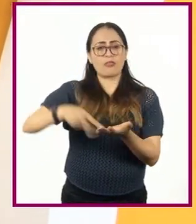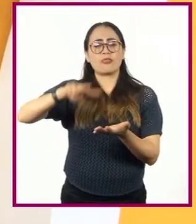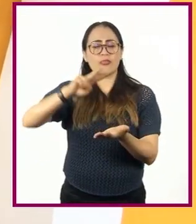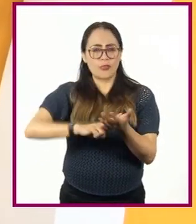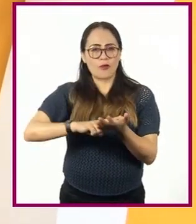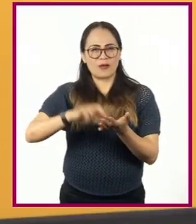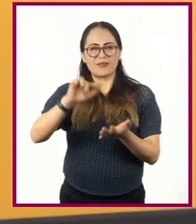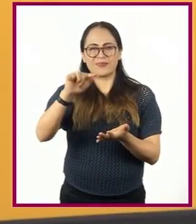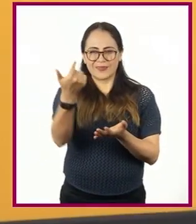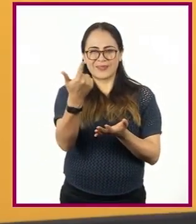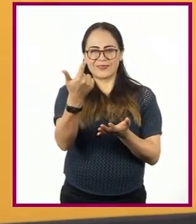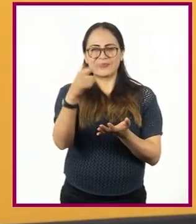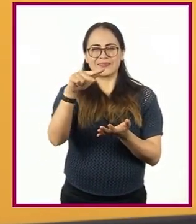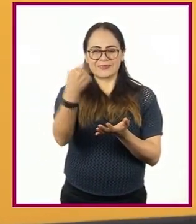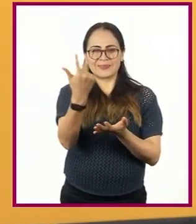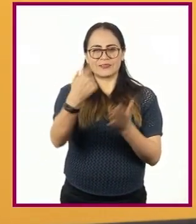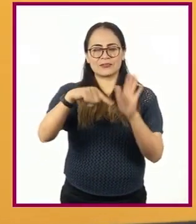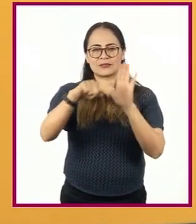13 negativo.